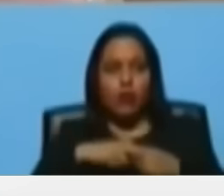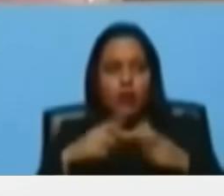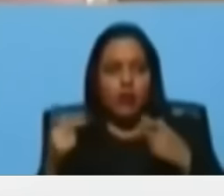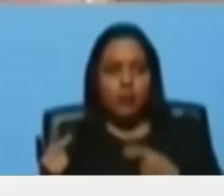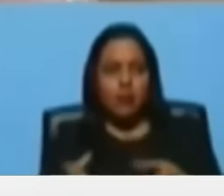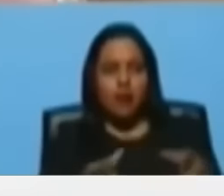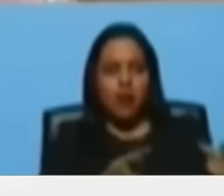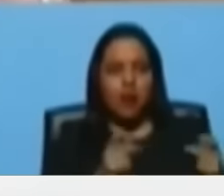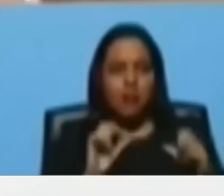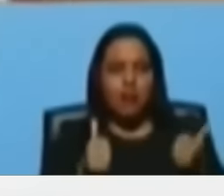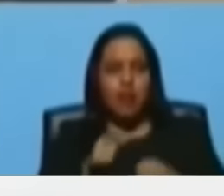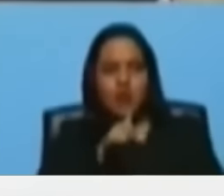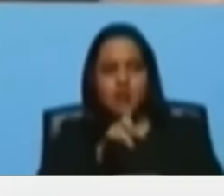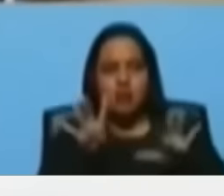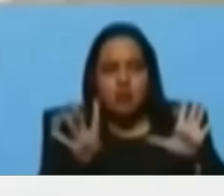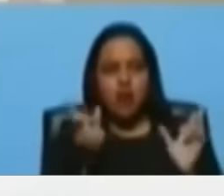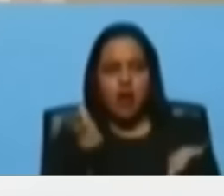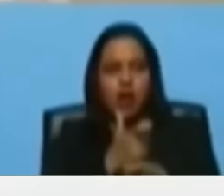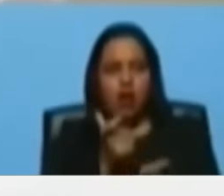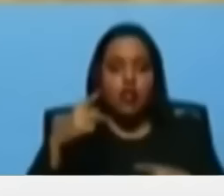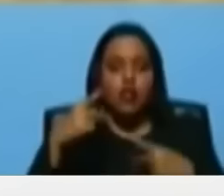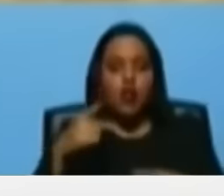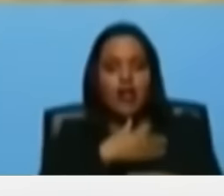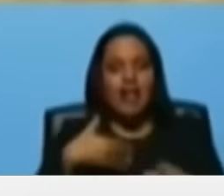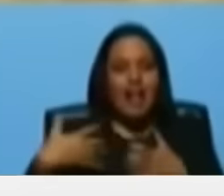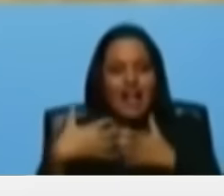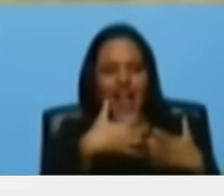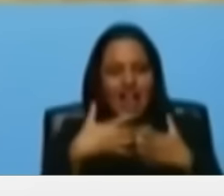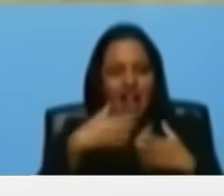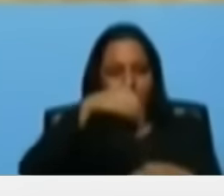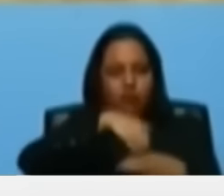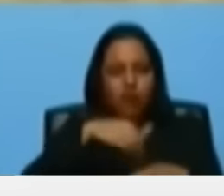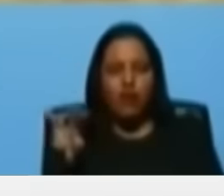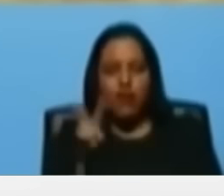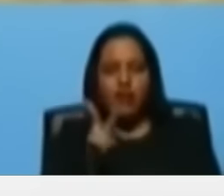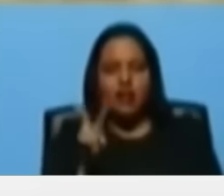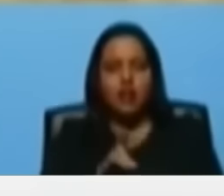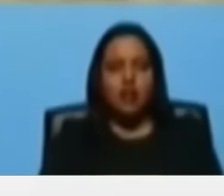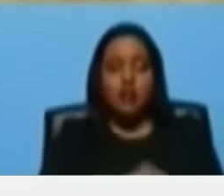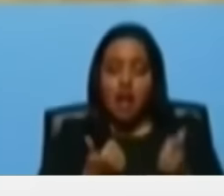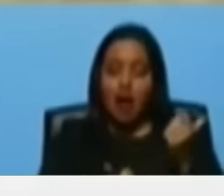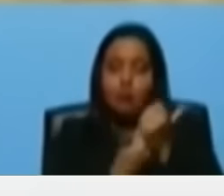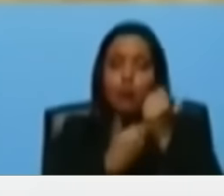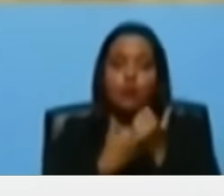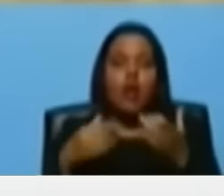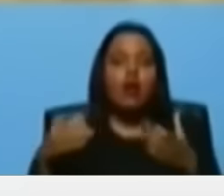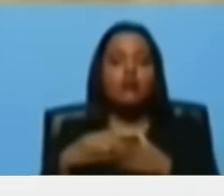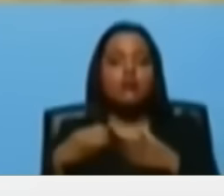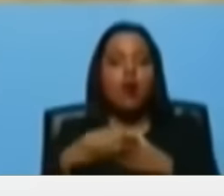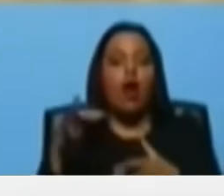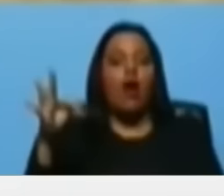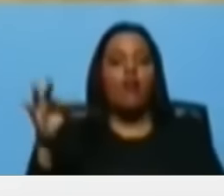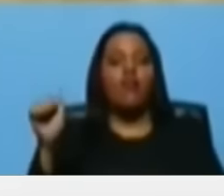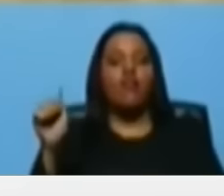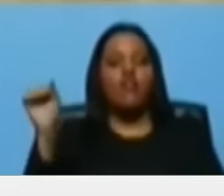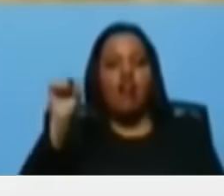y dueños de TikTok a nivel mundial de querer la guerra civil en Venezuela, de apoyar el fascismo en América Latina y en el